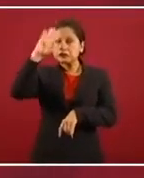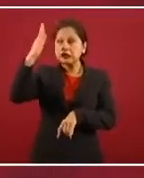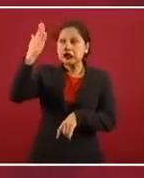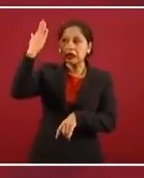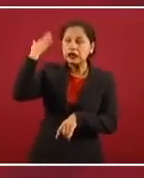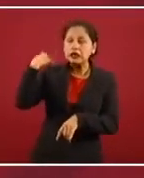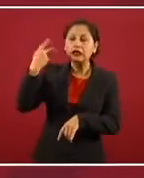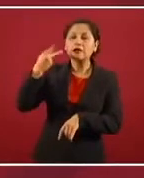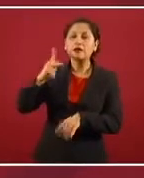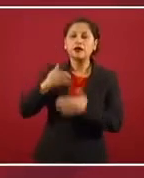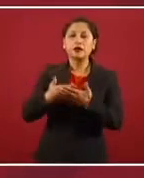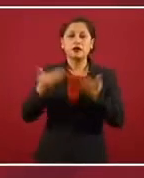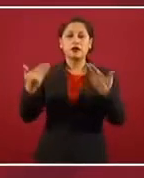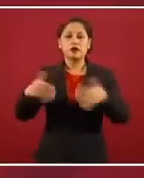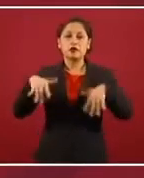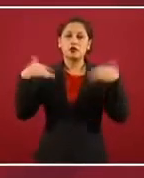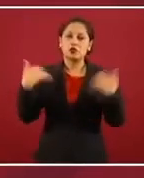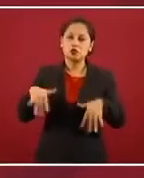Les pongo un ejemplo,